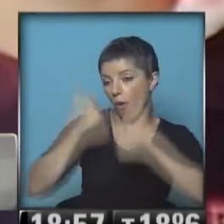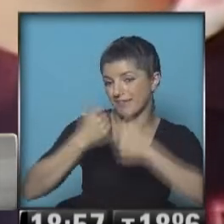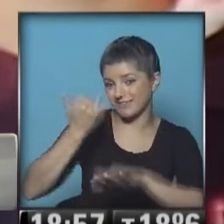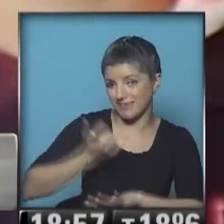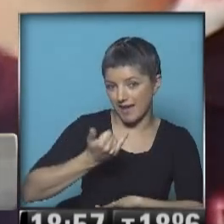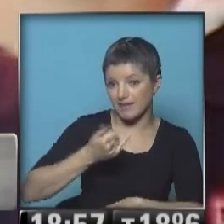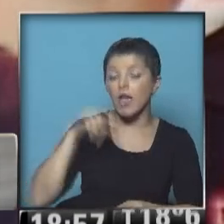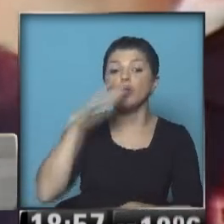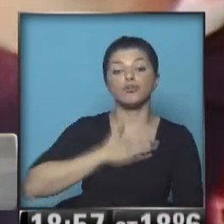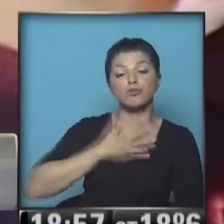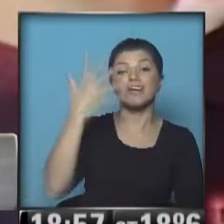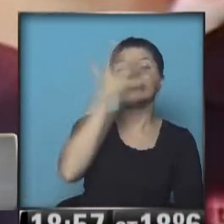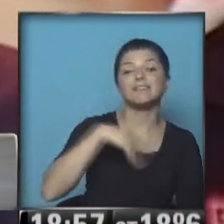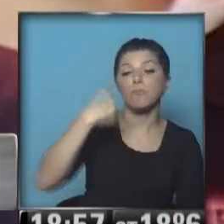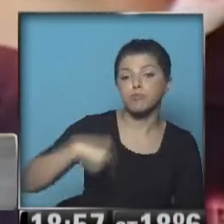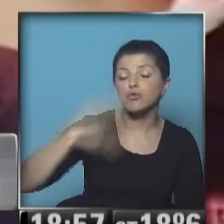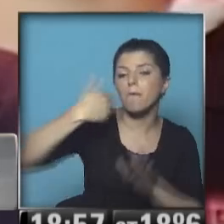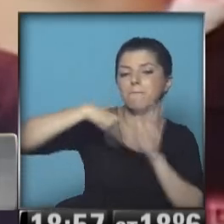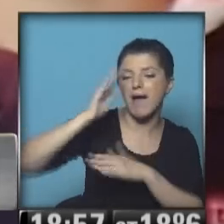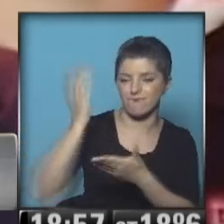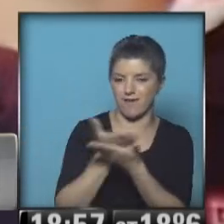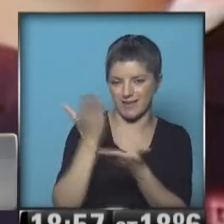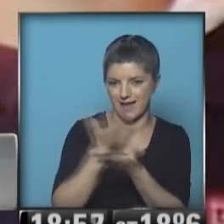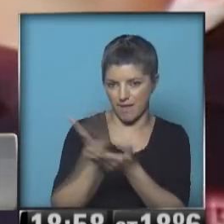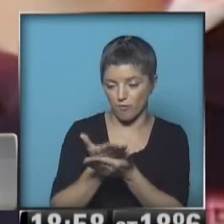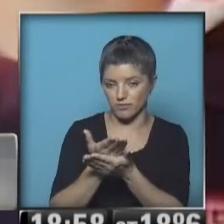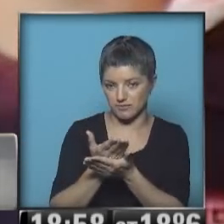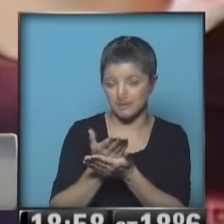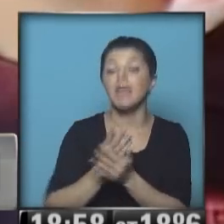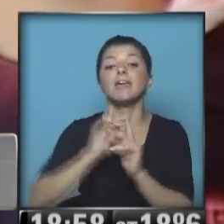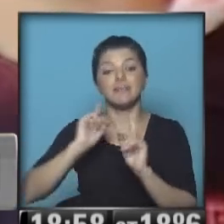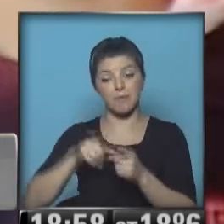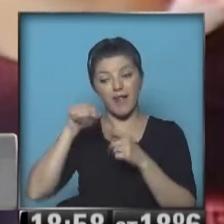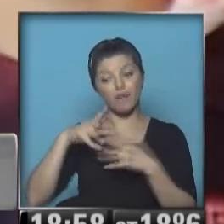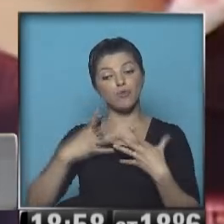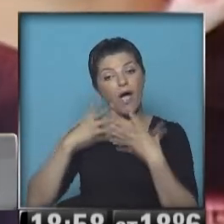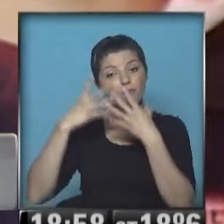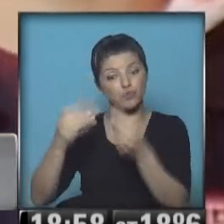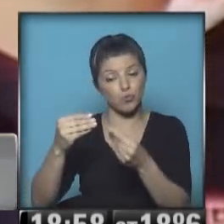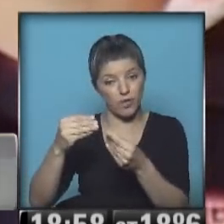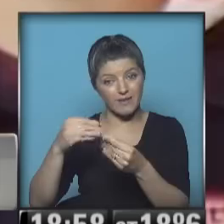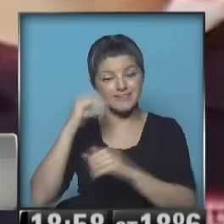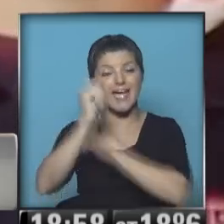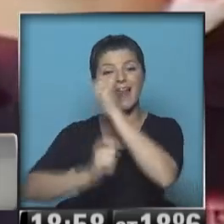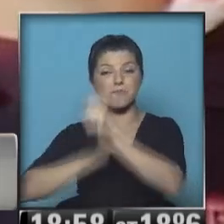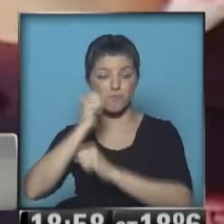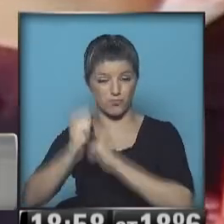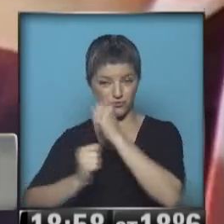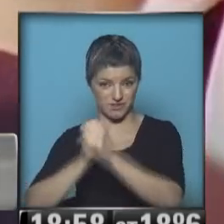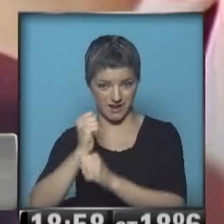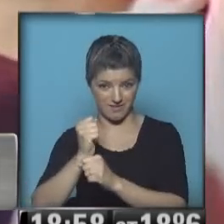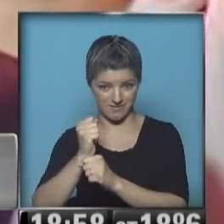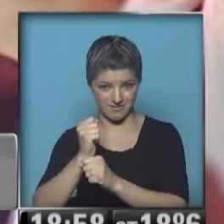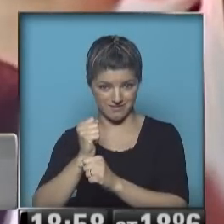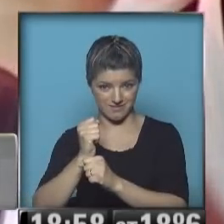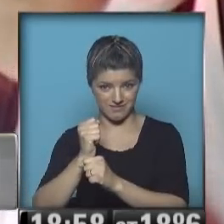500 artículos que fabricamos, y también abasteciendo a la industria con la línea de envases industriales que